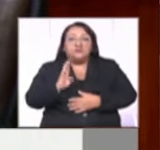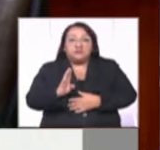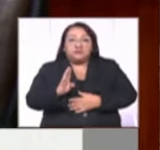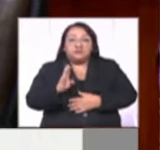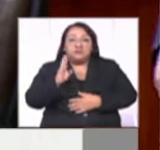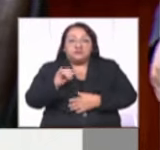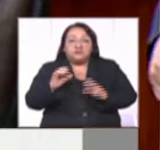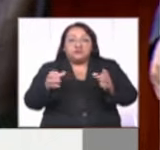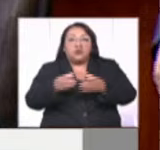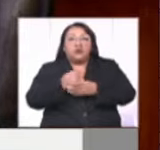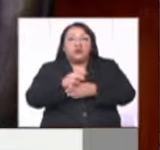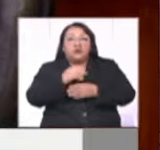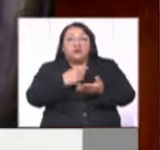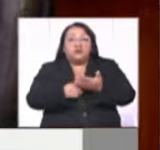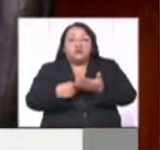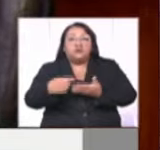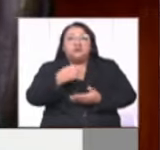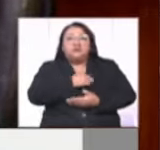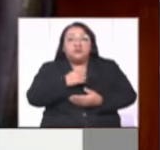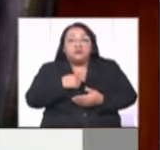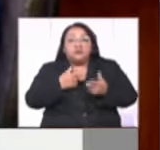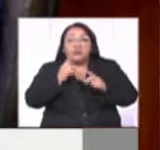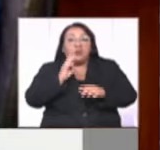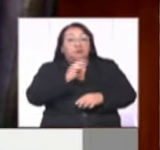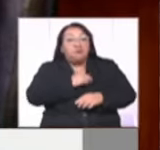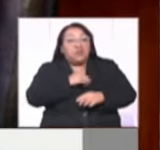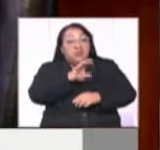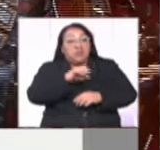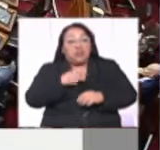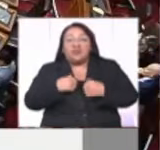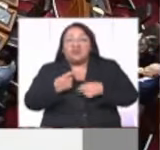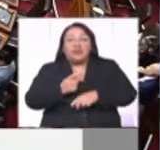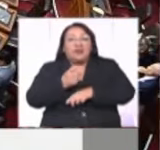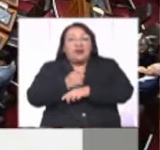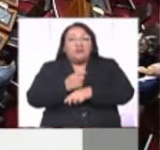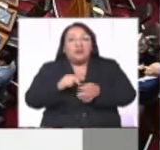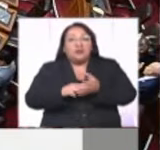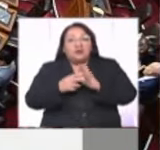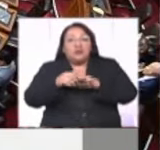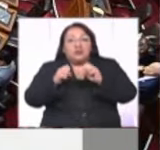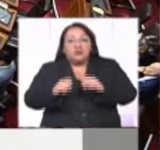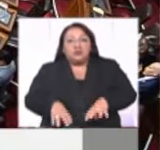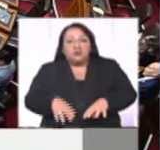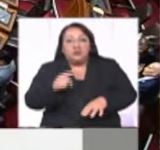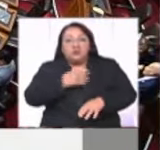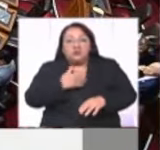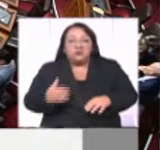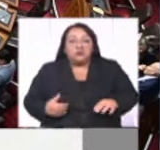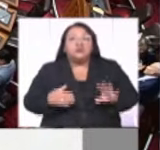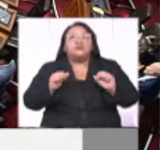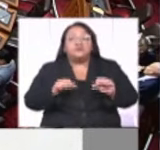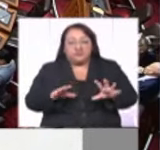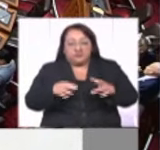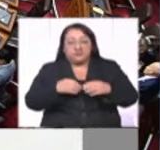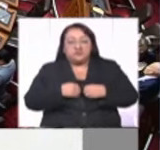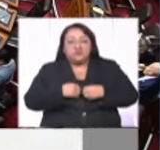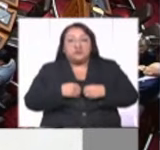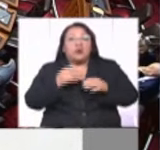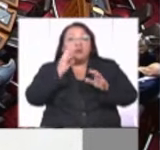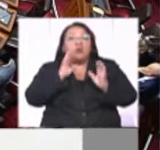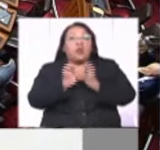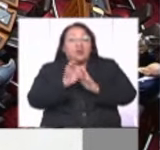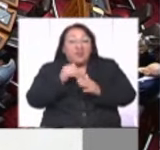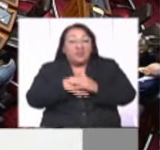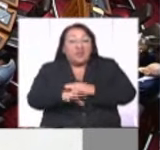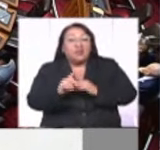El Consejo de Ministros o los ministros censurados deben renunciar. El presidente de la República debe aceptar la dimisión dentro